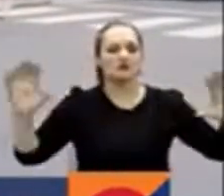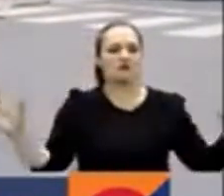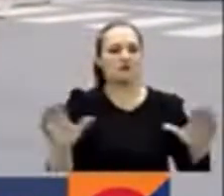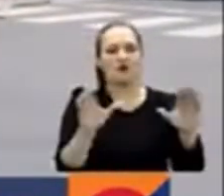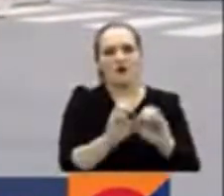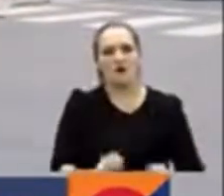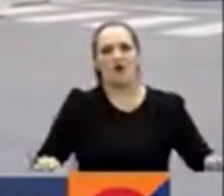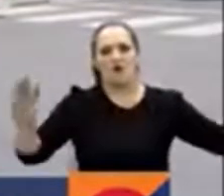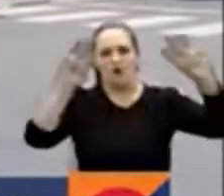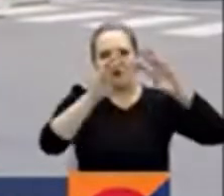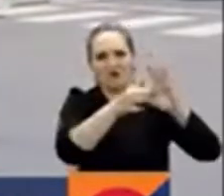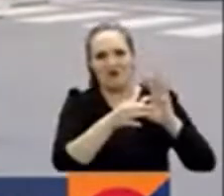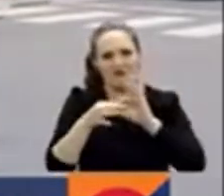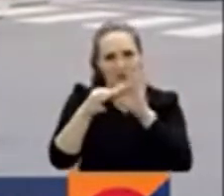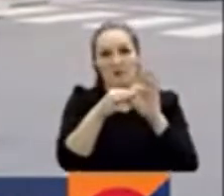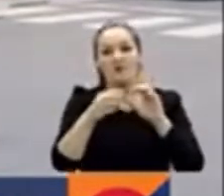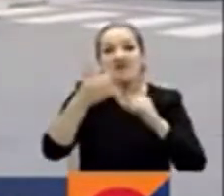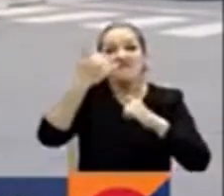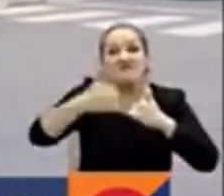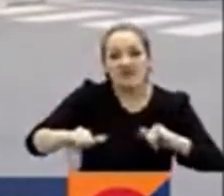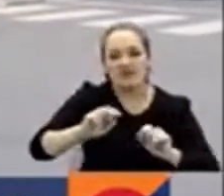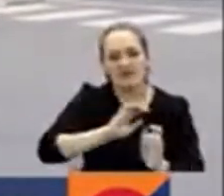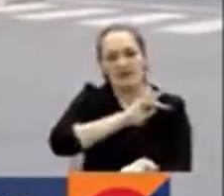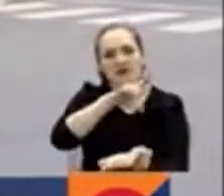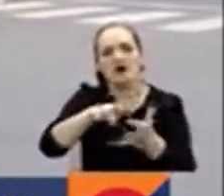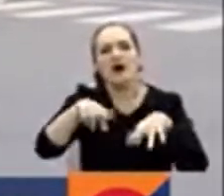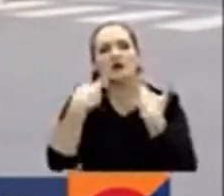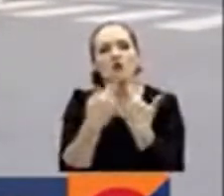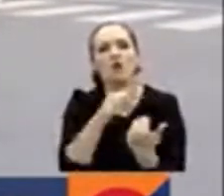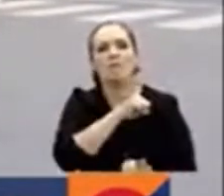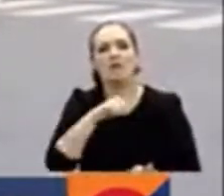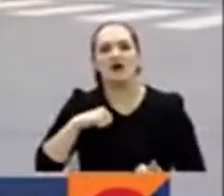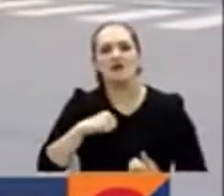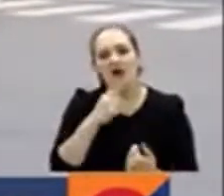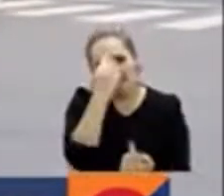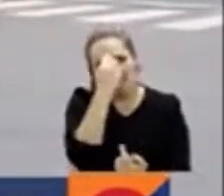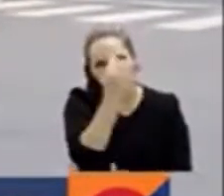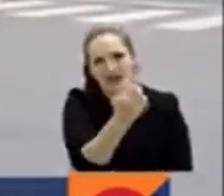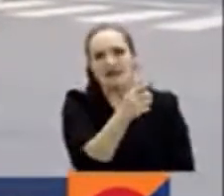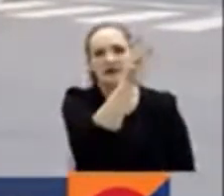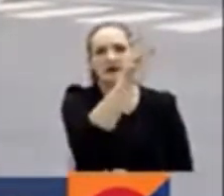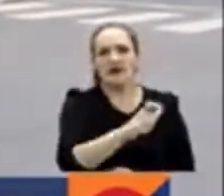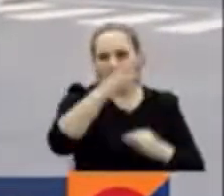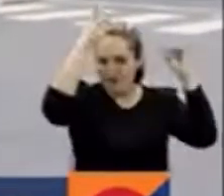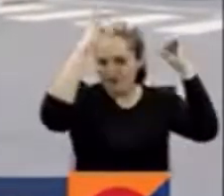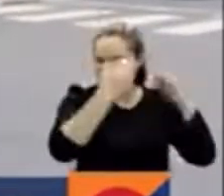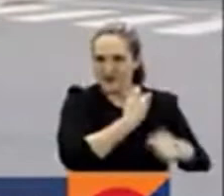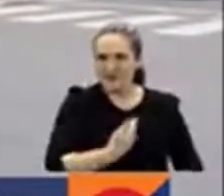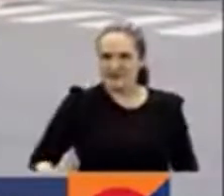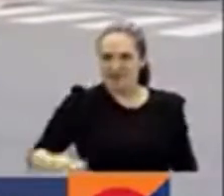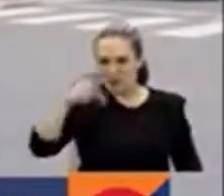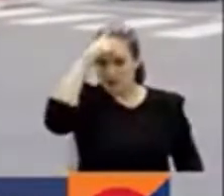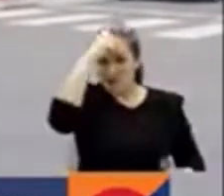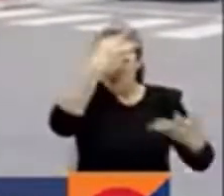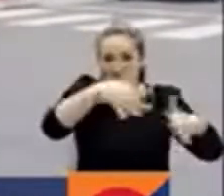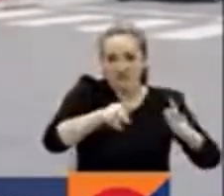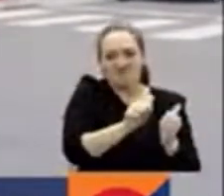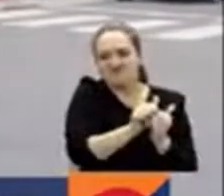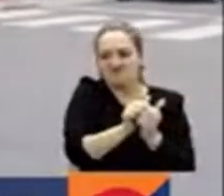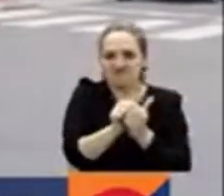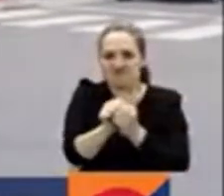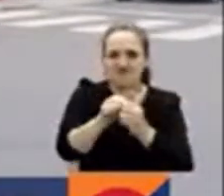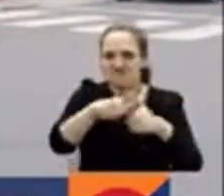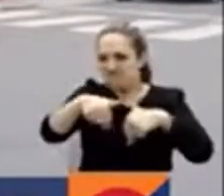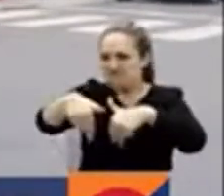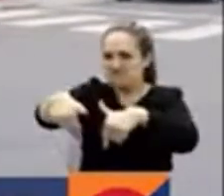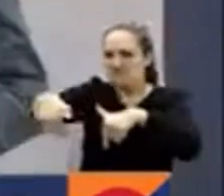Después de esto tendrá una reunión privada con el presidente de Perú, Pedro Castillo, y luego pues hará un recorrido por la Casa Presidencial. Esta